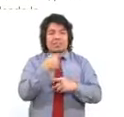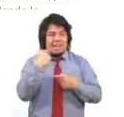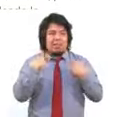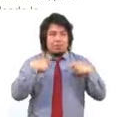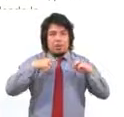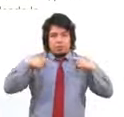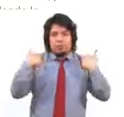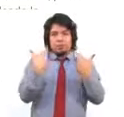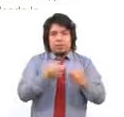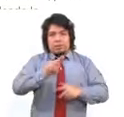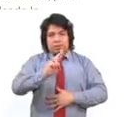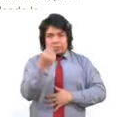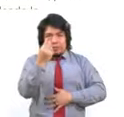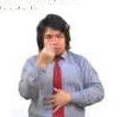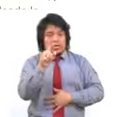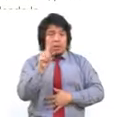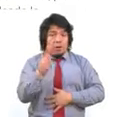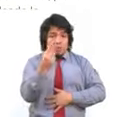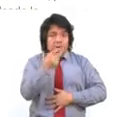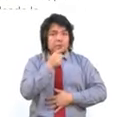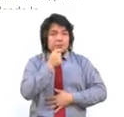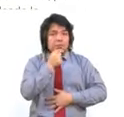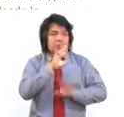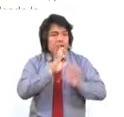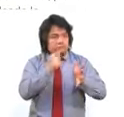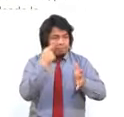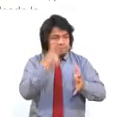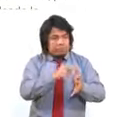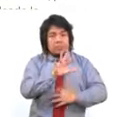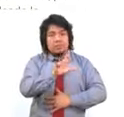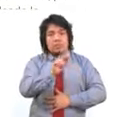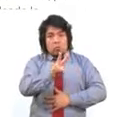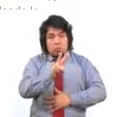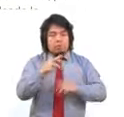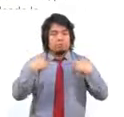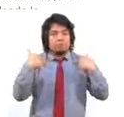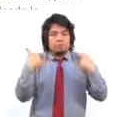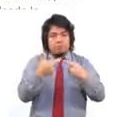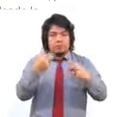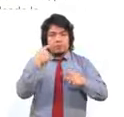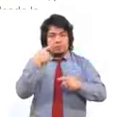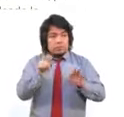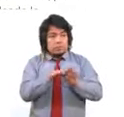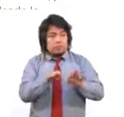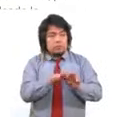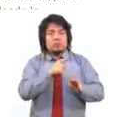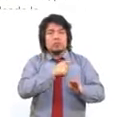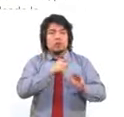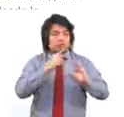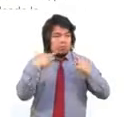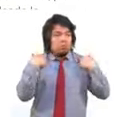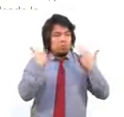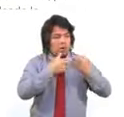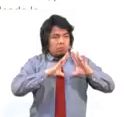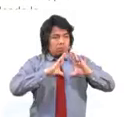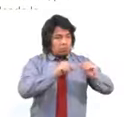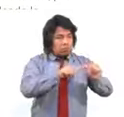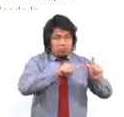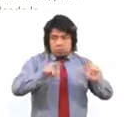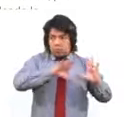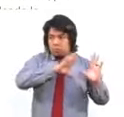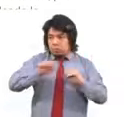la Universidad de la Policía, formando ya a 52 docentes en modelos que les permiten replicar adecuadamente los planes de